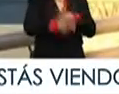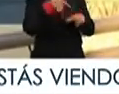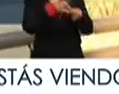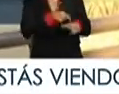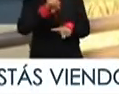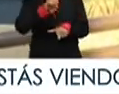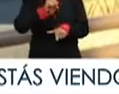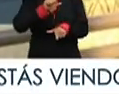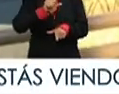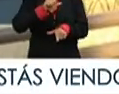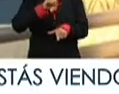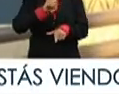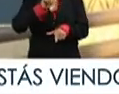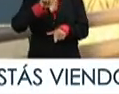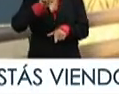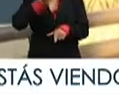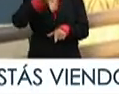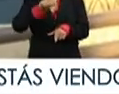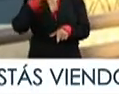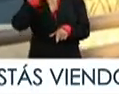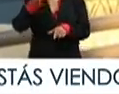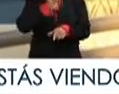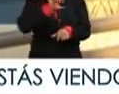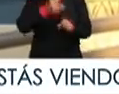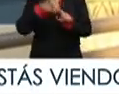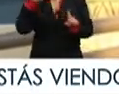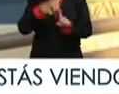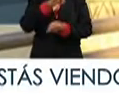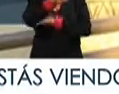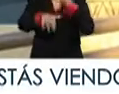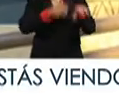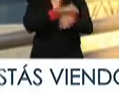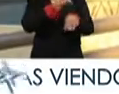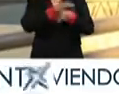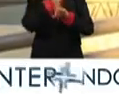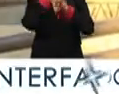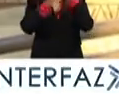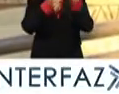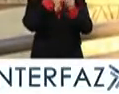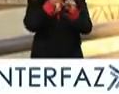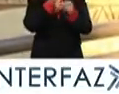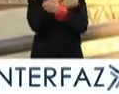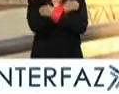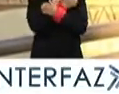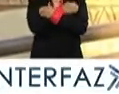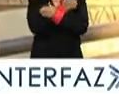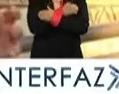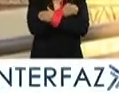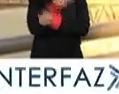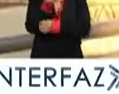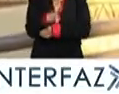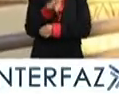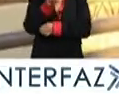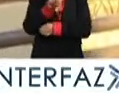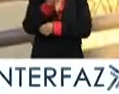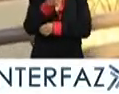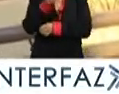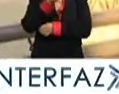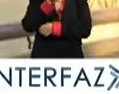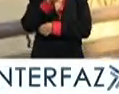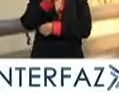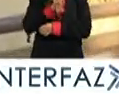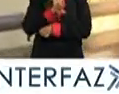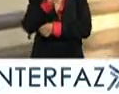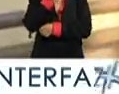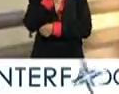en Sao Paulo transmitiendo de forma especial para todos nuestros amigos de la Agencia Informativa de Educación, de Televisión Educativa y